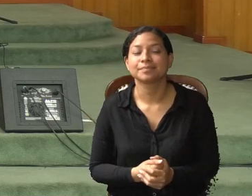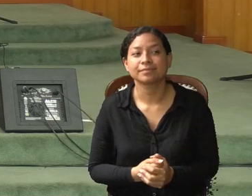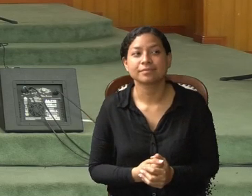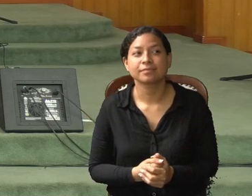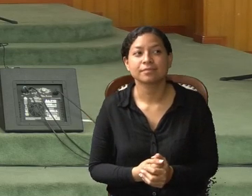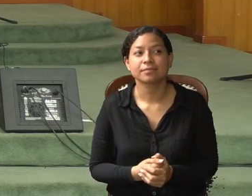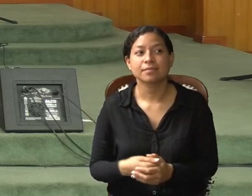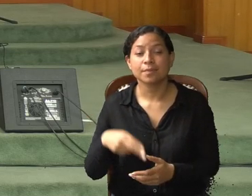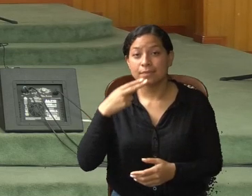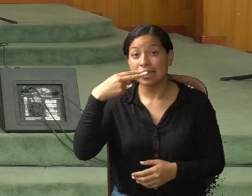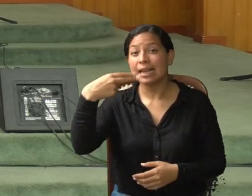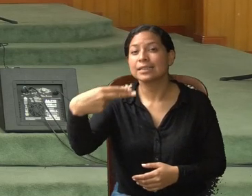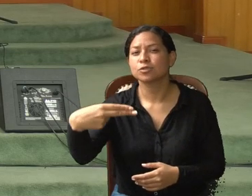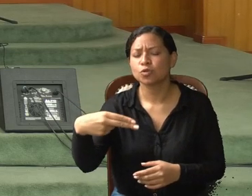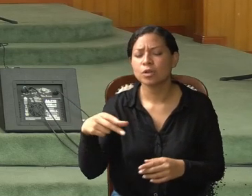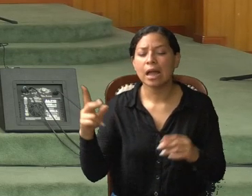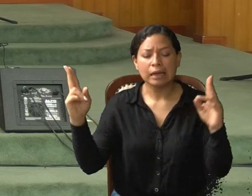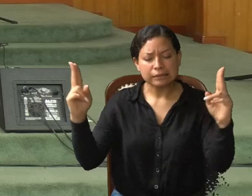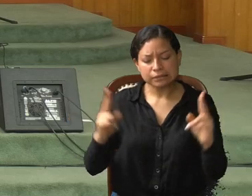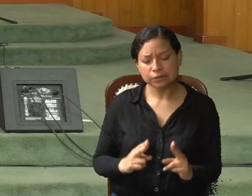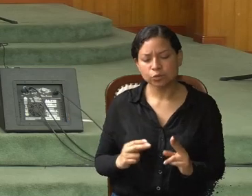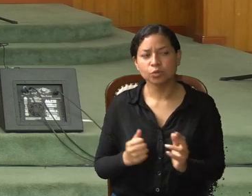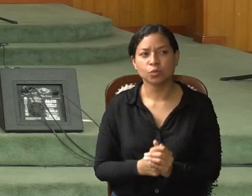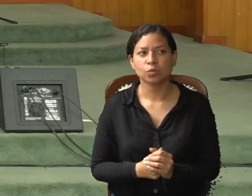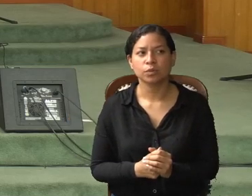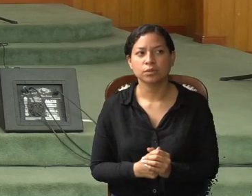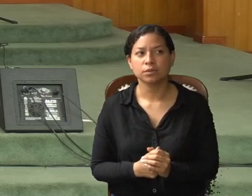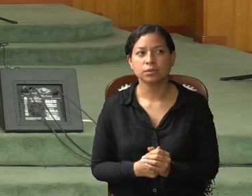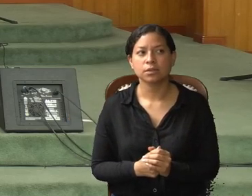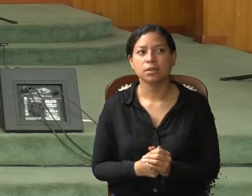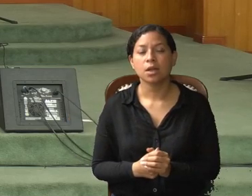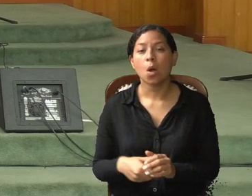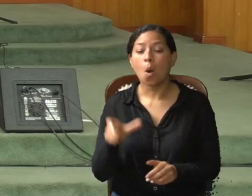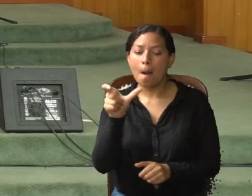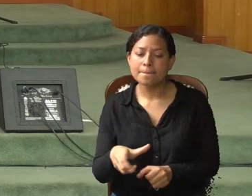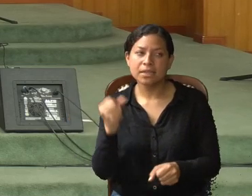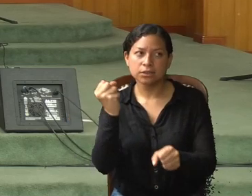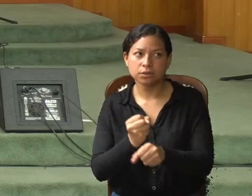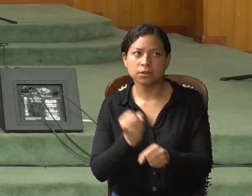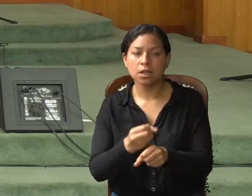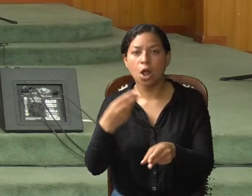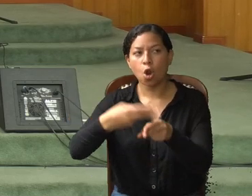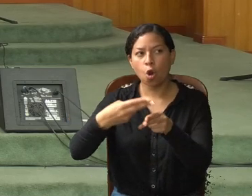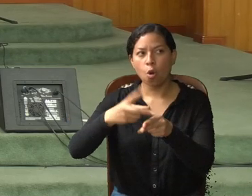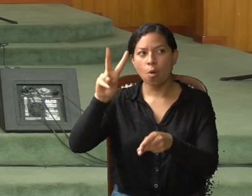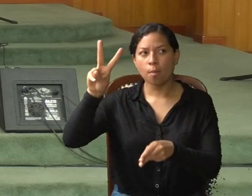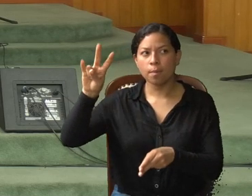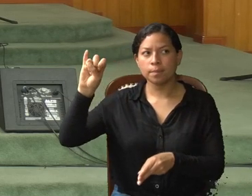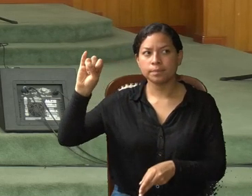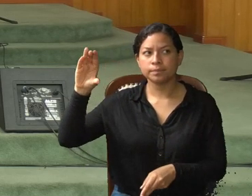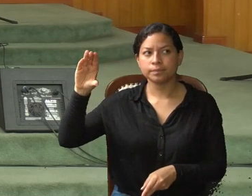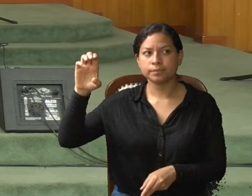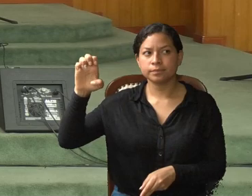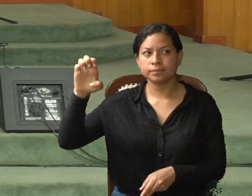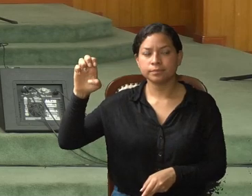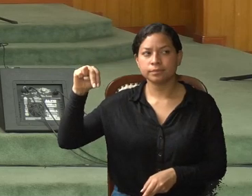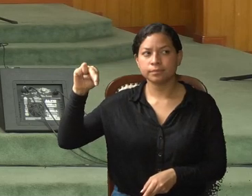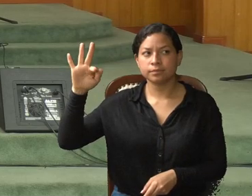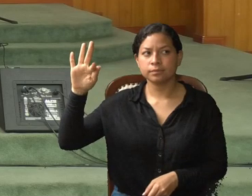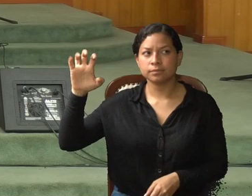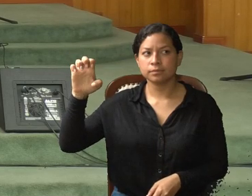un empleado de General Motors que se llamaba Vicente. Vicente era un empleado que estaba encargado en el área de producción de